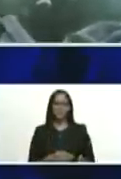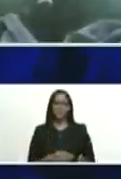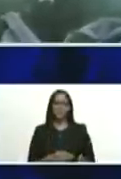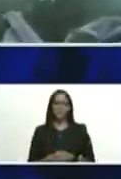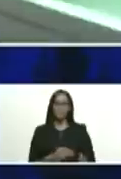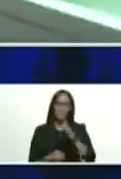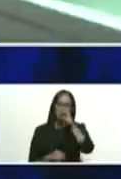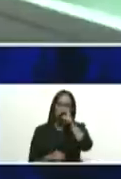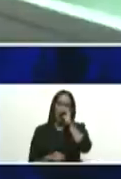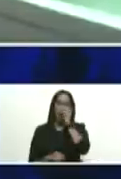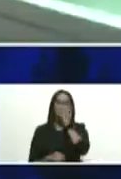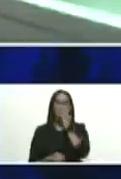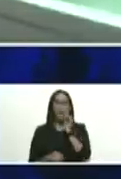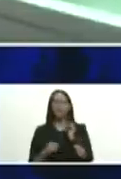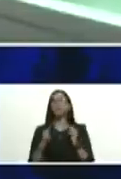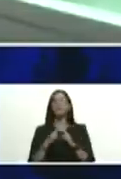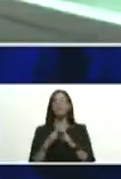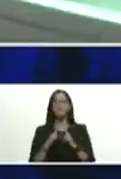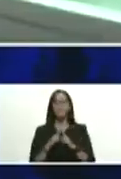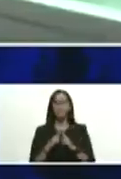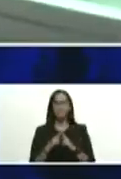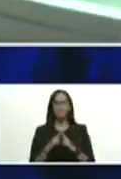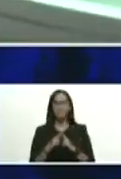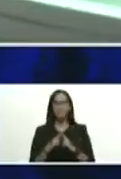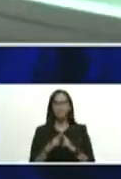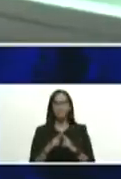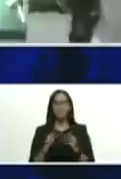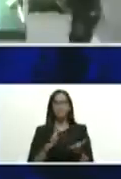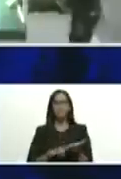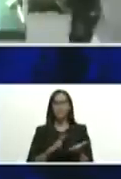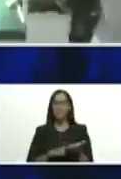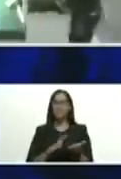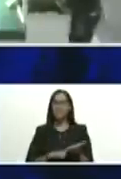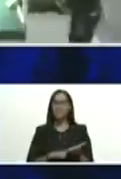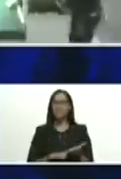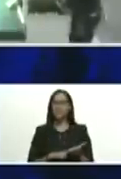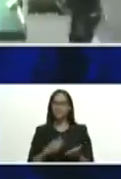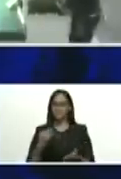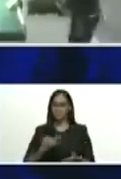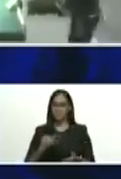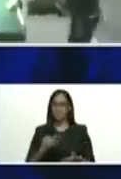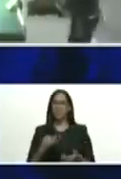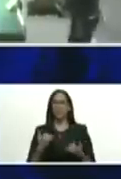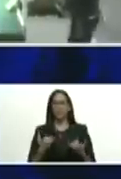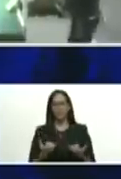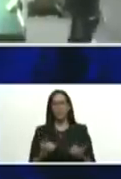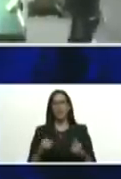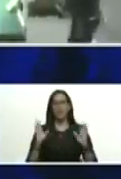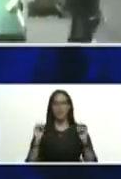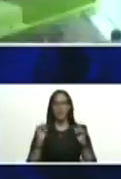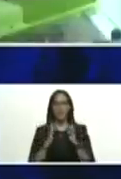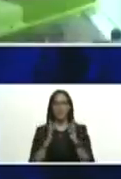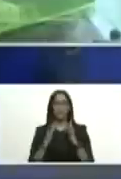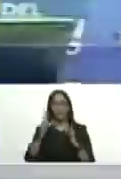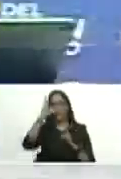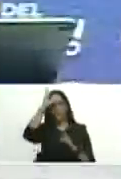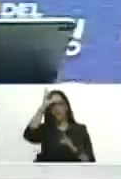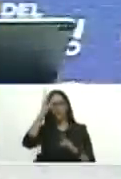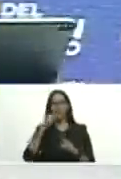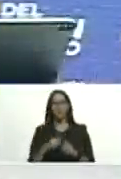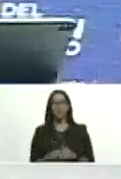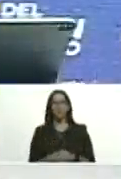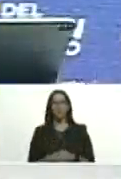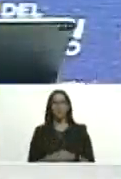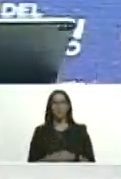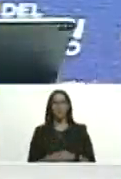conocernos y reconocernos en esa realidad, ¿verdad? Ya despedí el pase ayer, Falcón, a los que dirigen